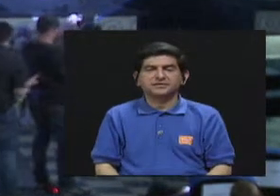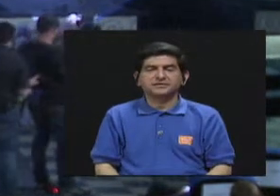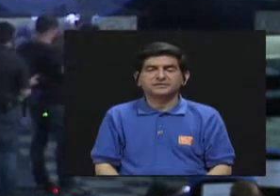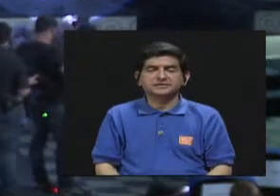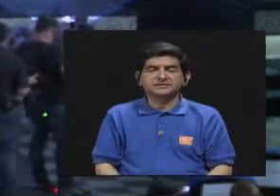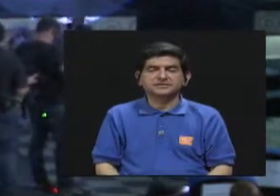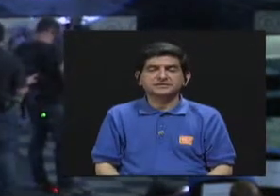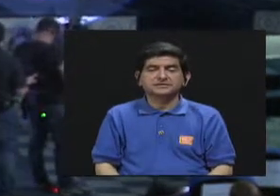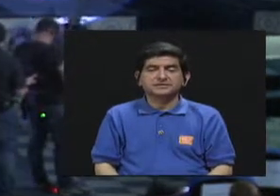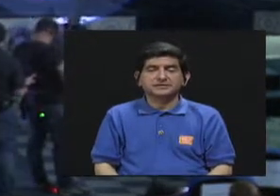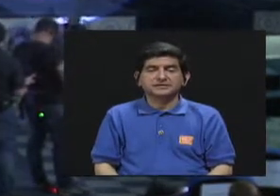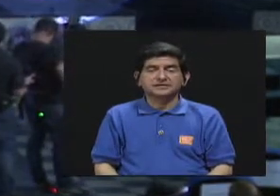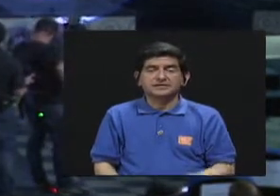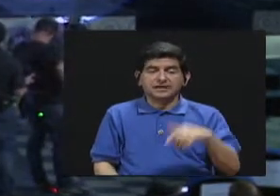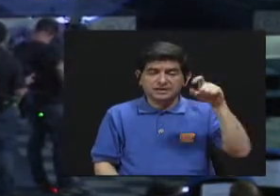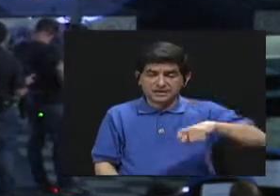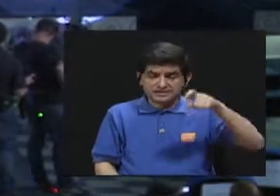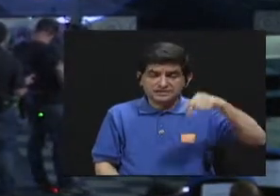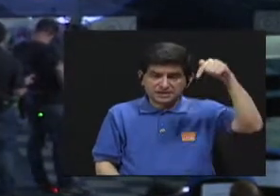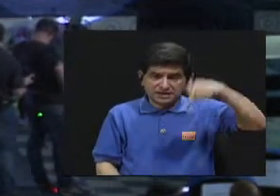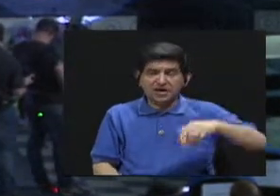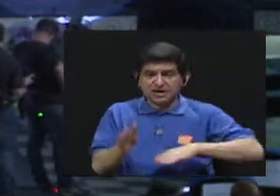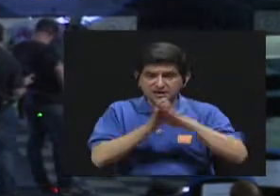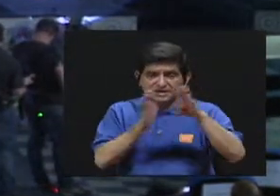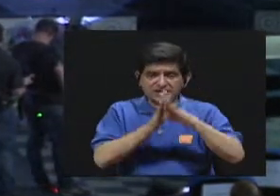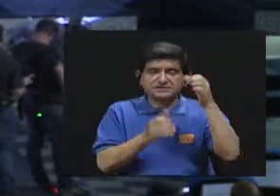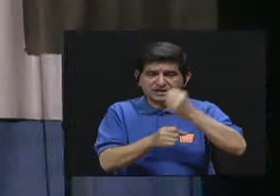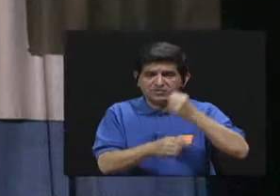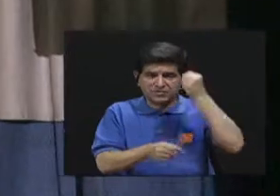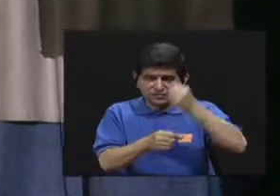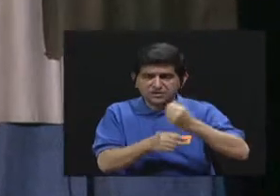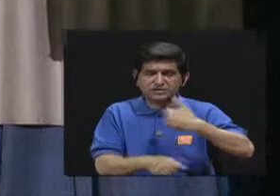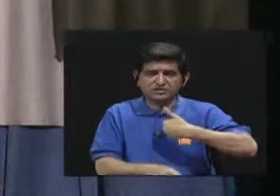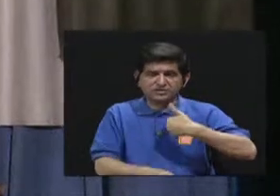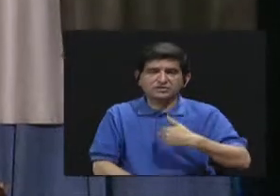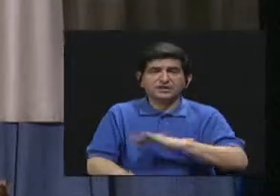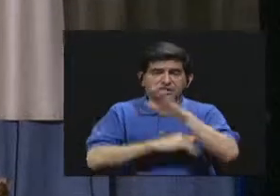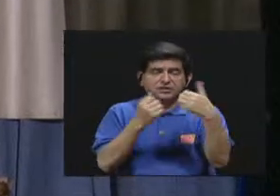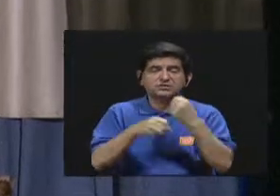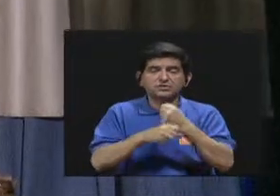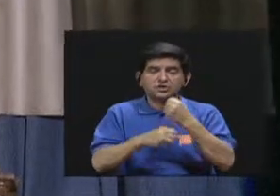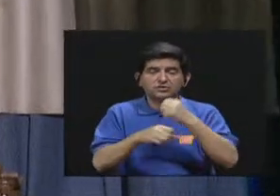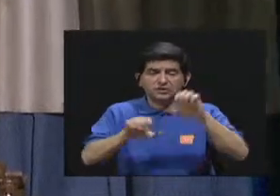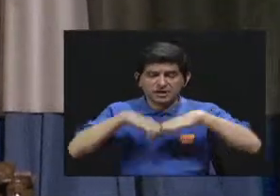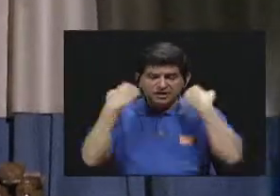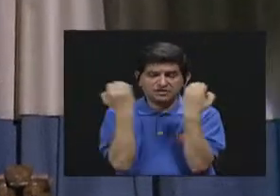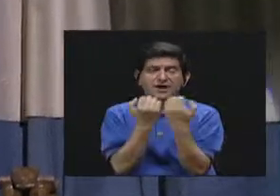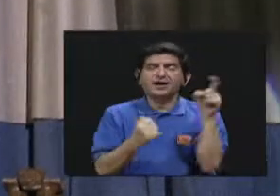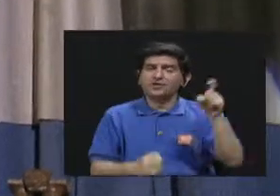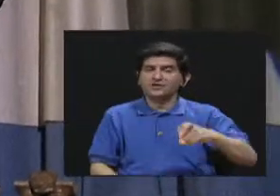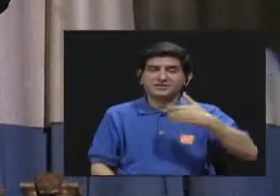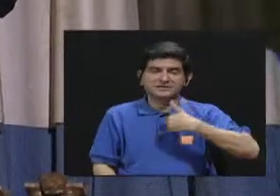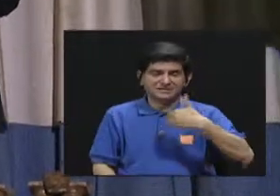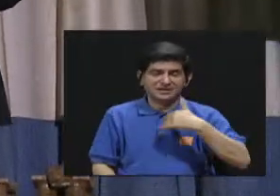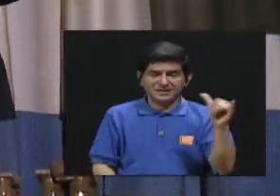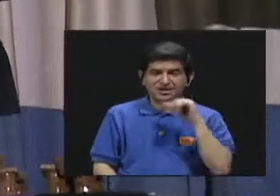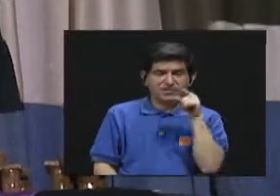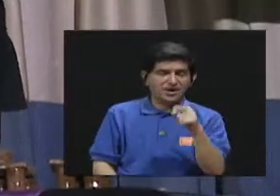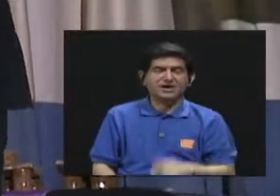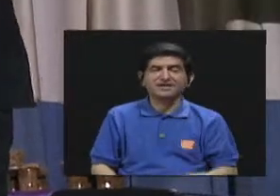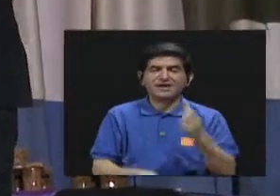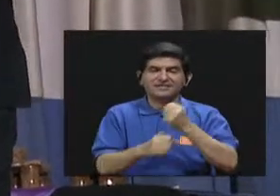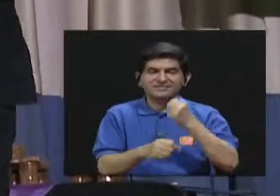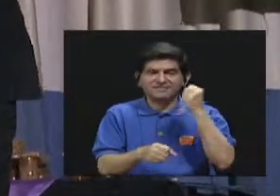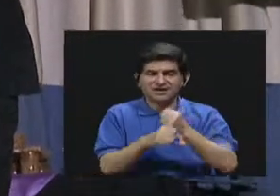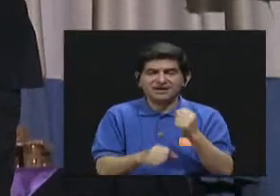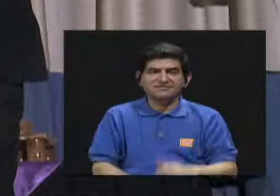fue esencial en el desarrollo de este documental. Y bueno, como todo trabajo en equipo, fue imprescindible de también eso, el trabajo de Clea